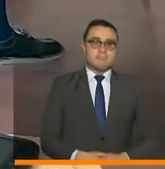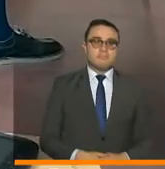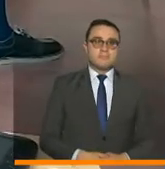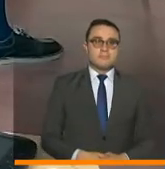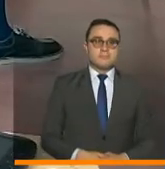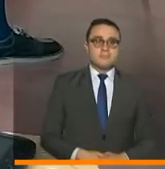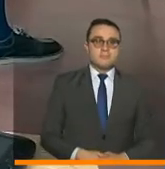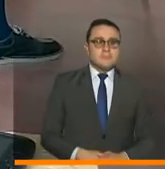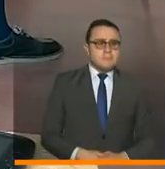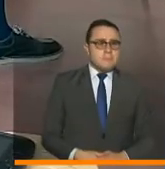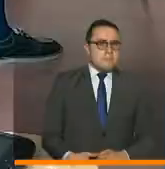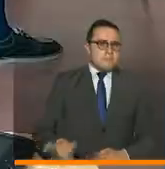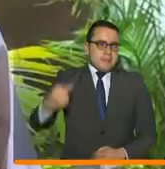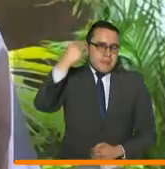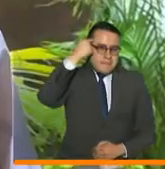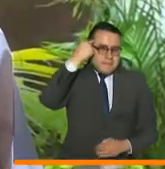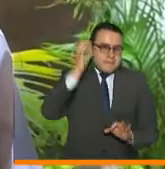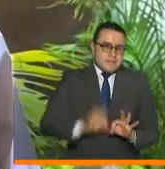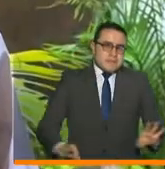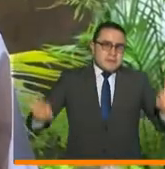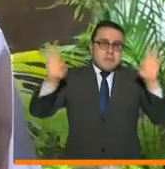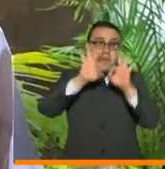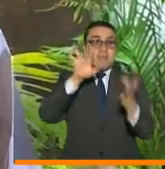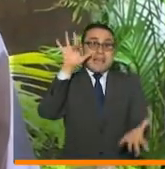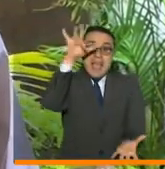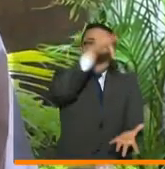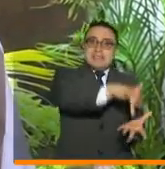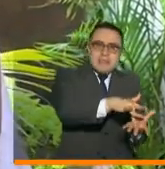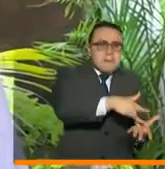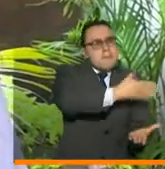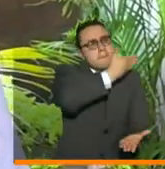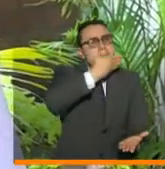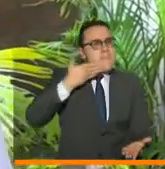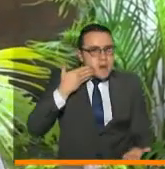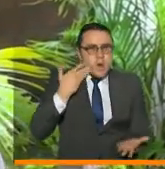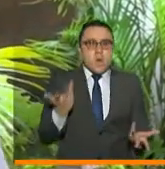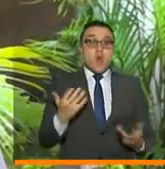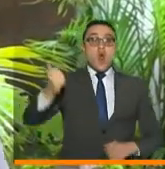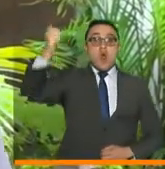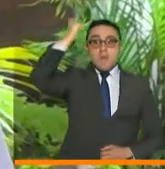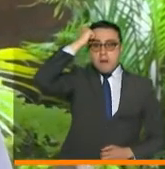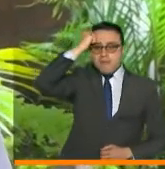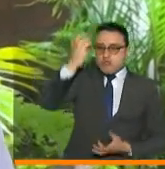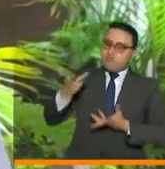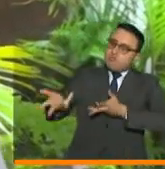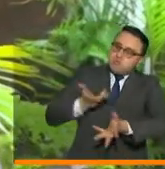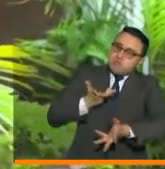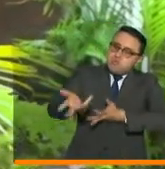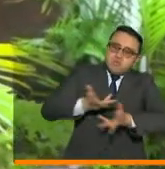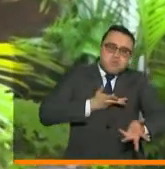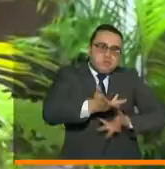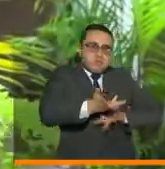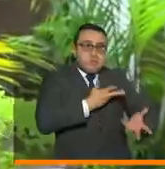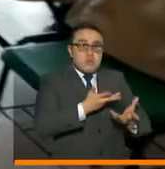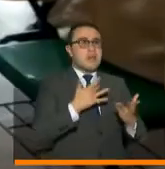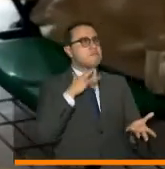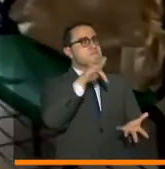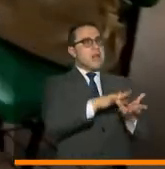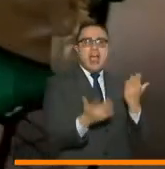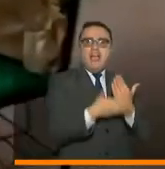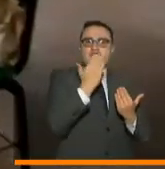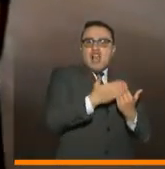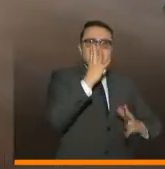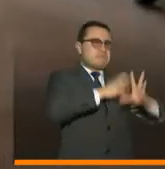Considero que es mucho más importante estudiar desde presencial porque los profesores interactúan más con nosotros, es más fácil aprender.